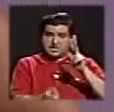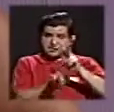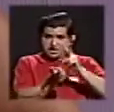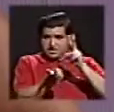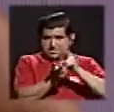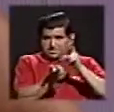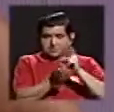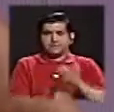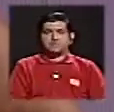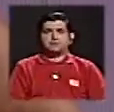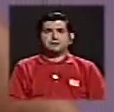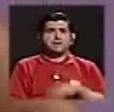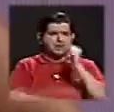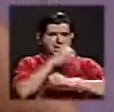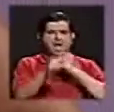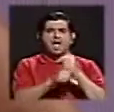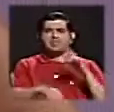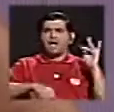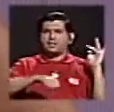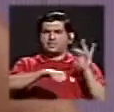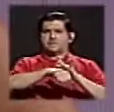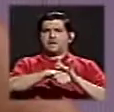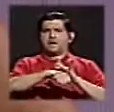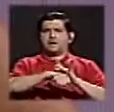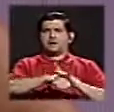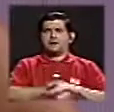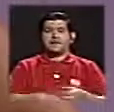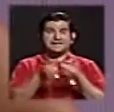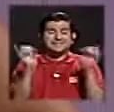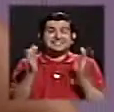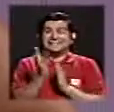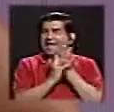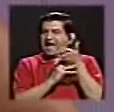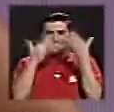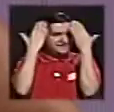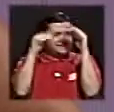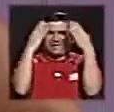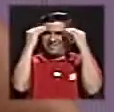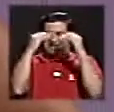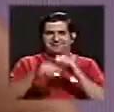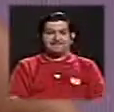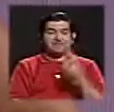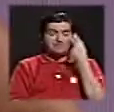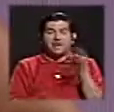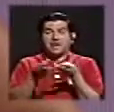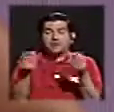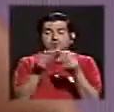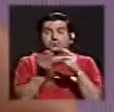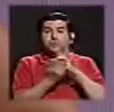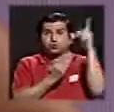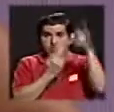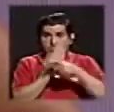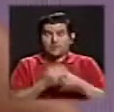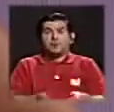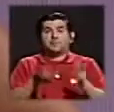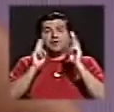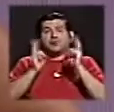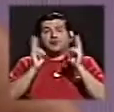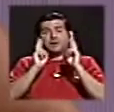relaciones sexuales a edades tempranas sin mayor acceso a información. Habrá que ver los resultados del programa y pues que